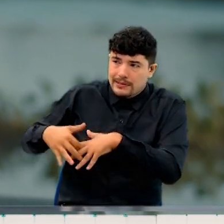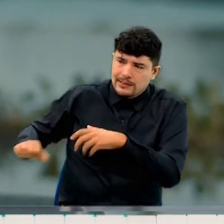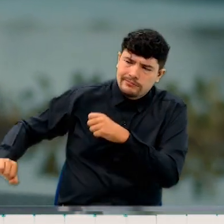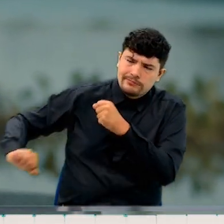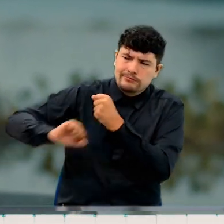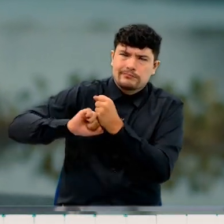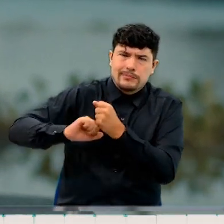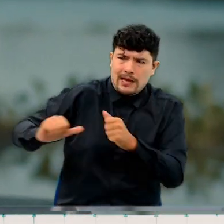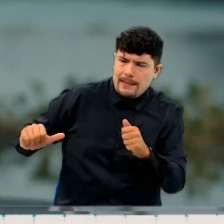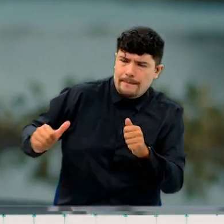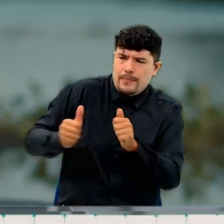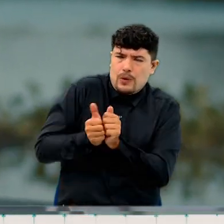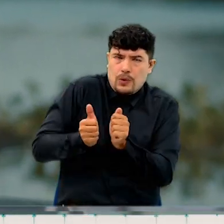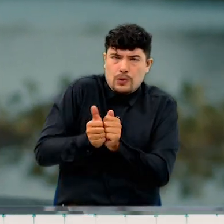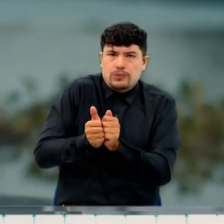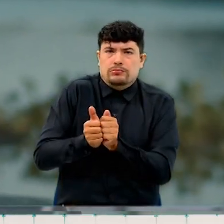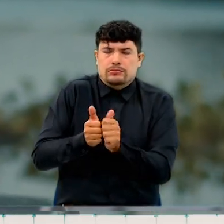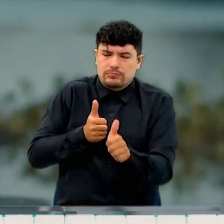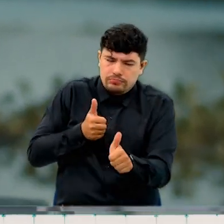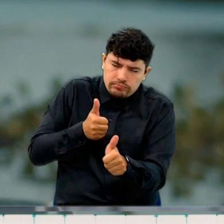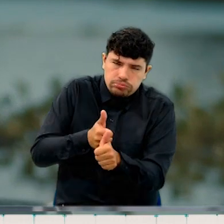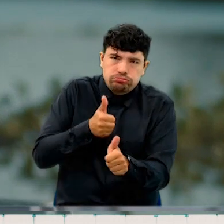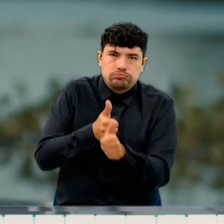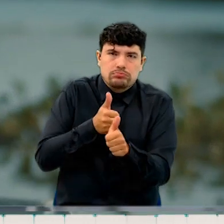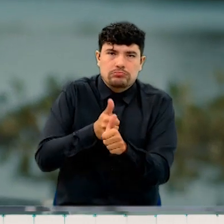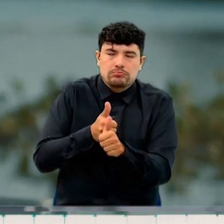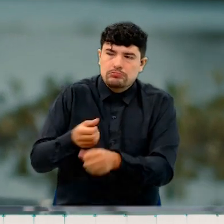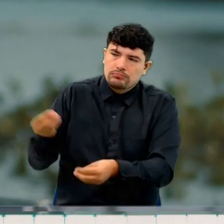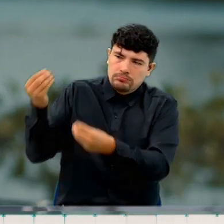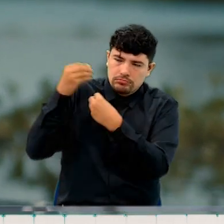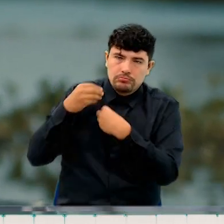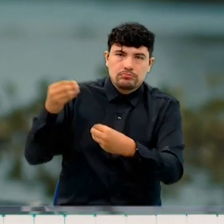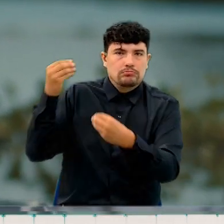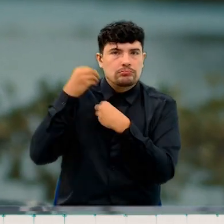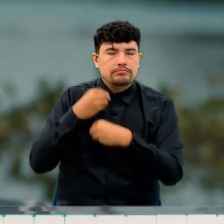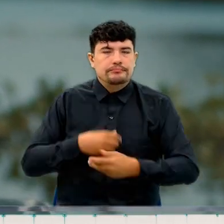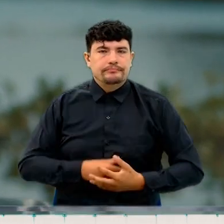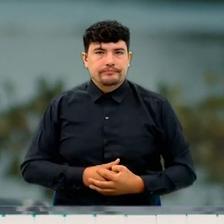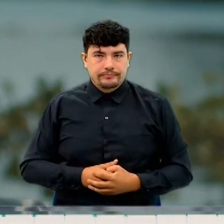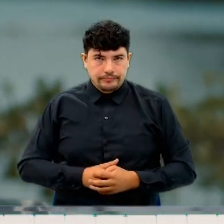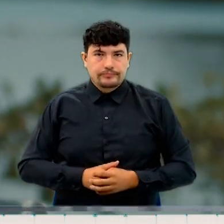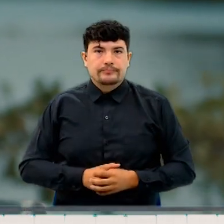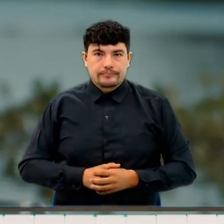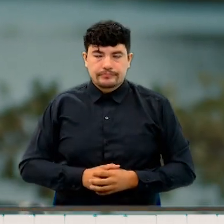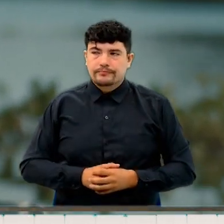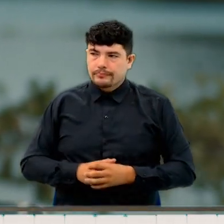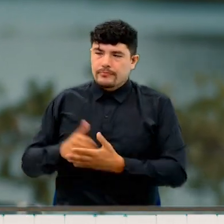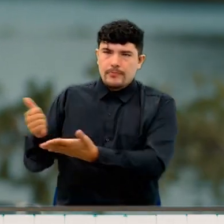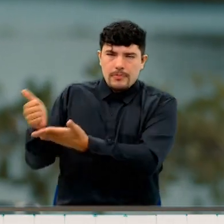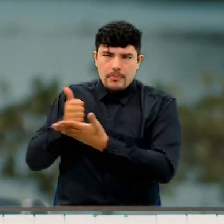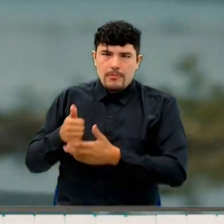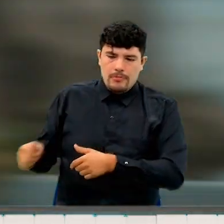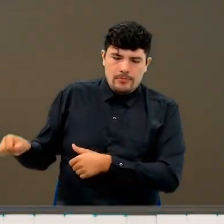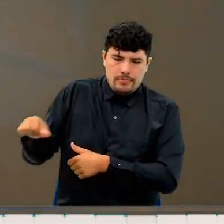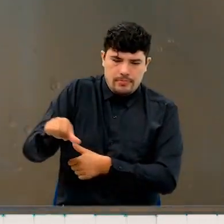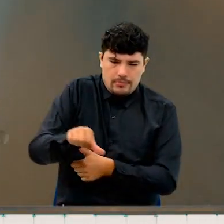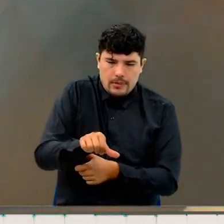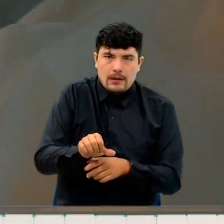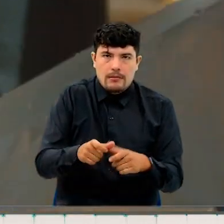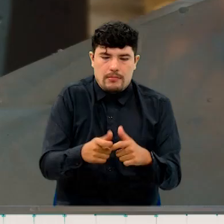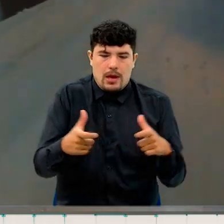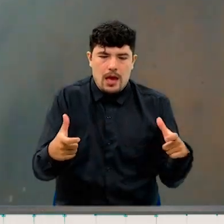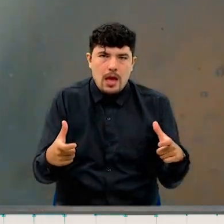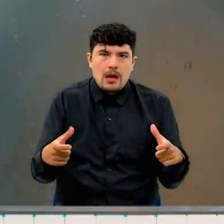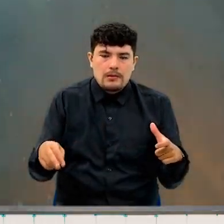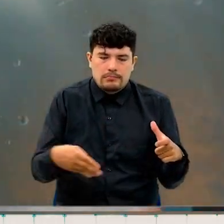preocupado por estar al pie de nosotros, apoyándonos, y con el repoblamiento, de la